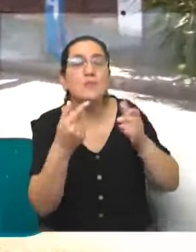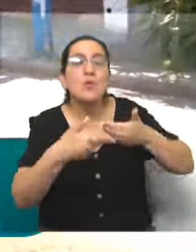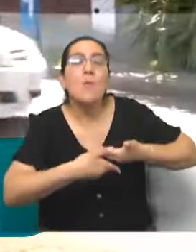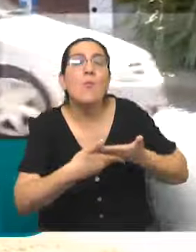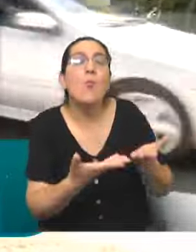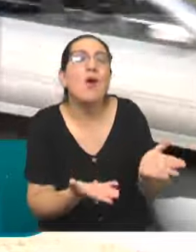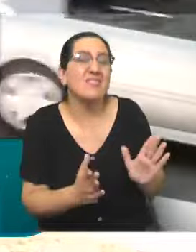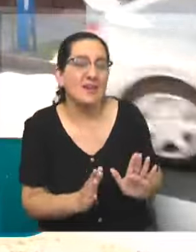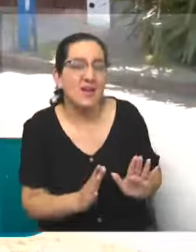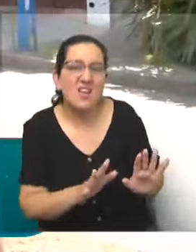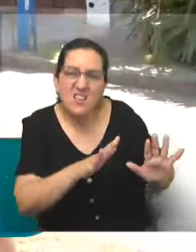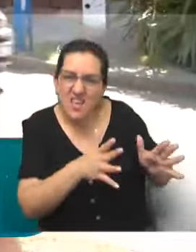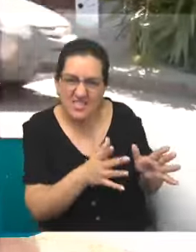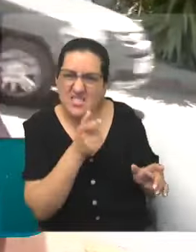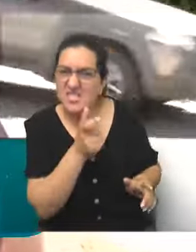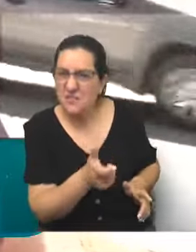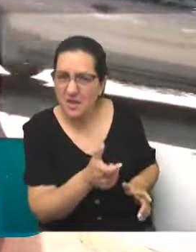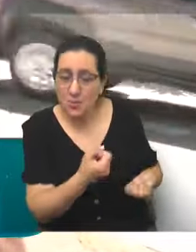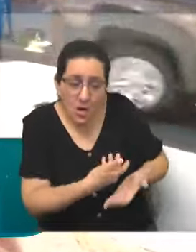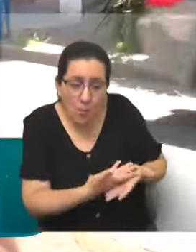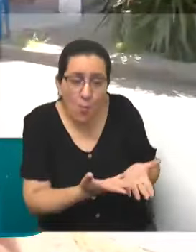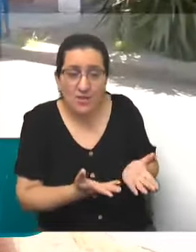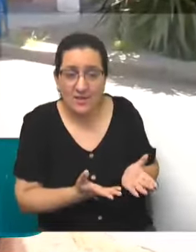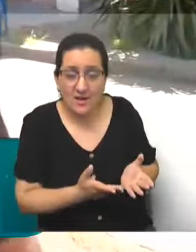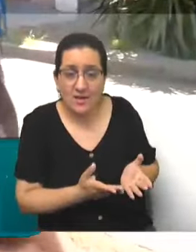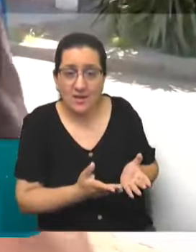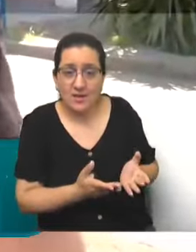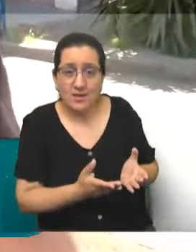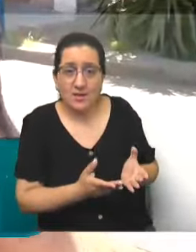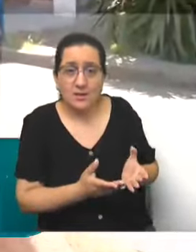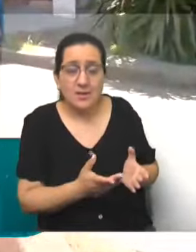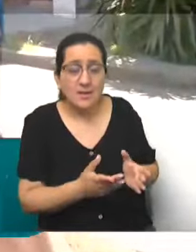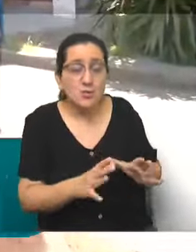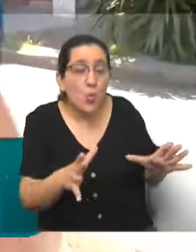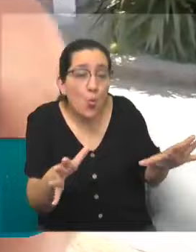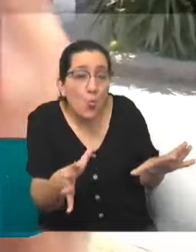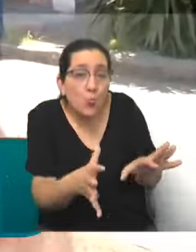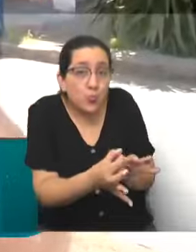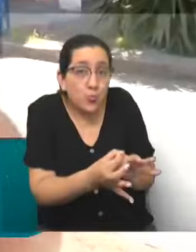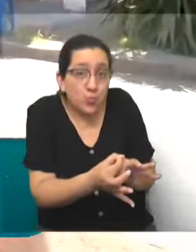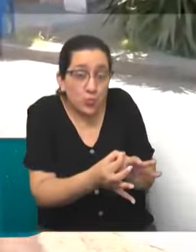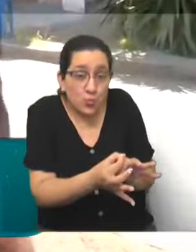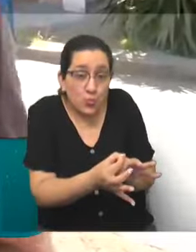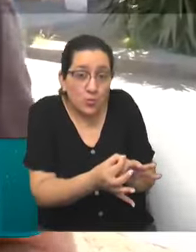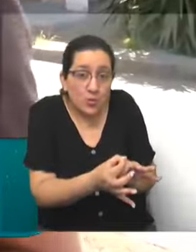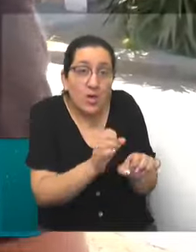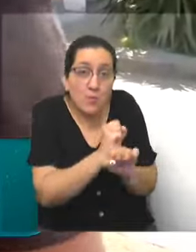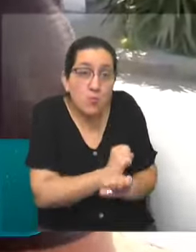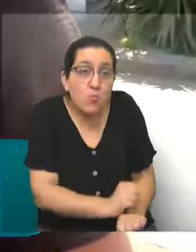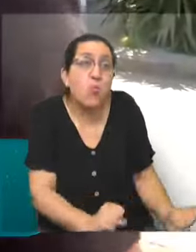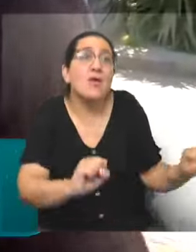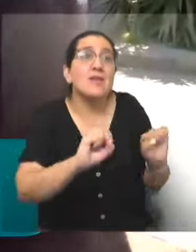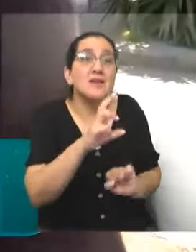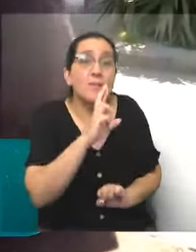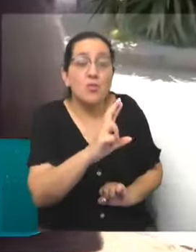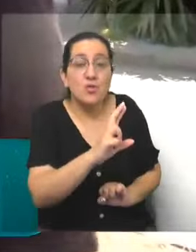es una muestra? Una muestra es un conjunto más pequeño en términos relativos que puede responder